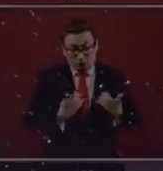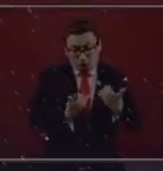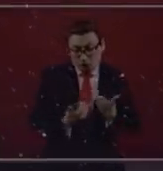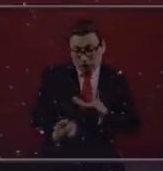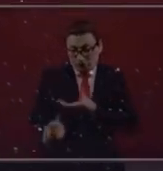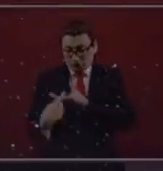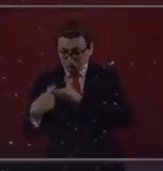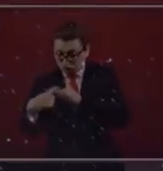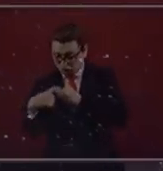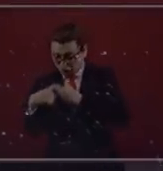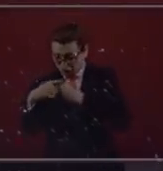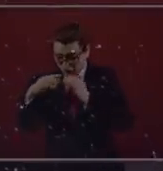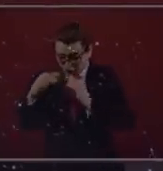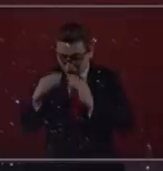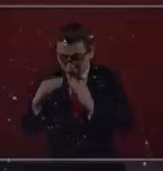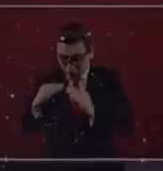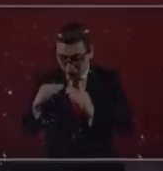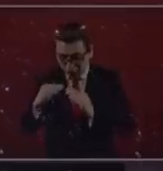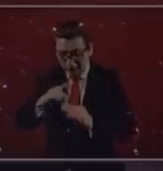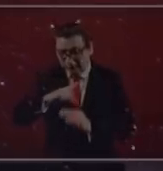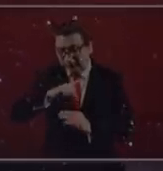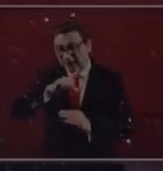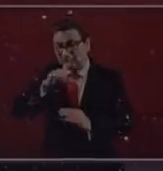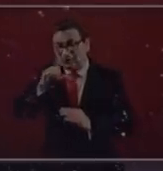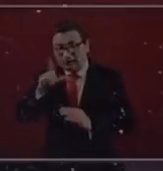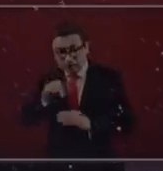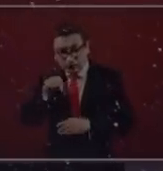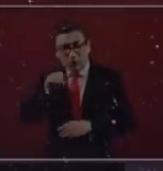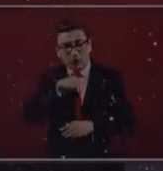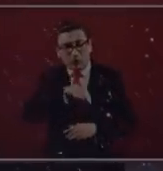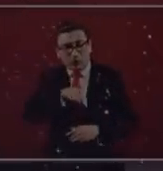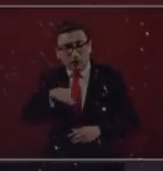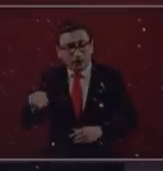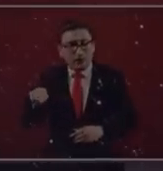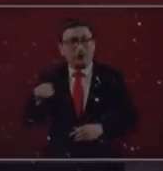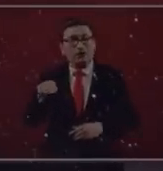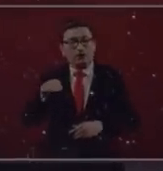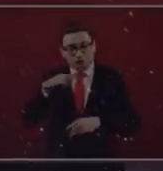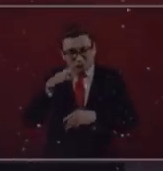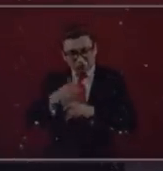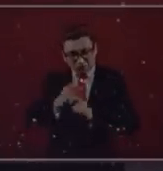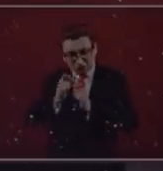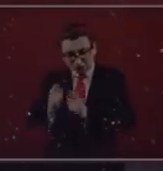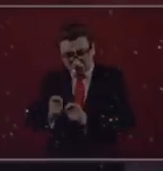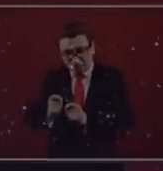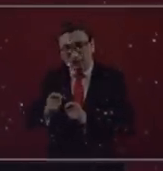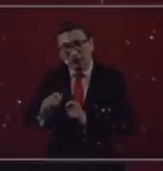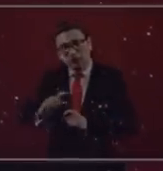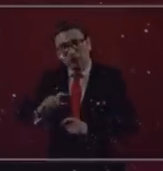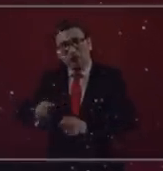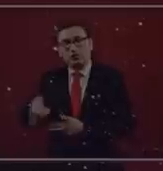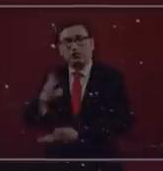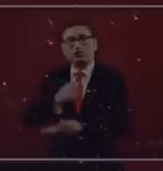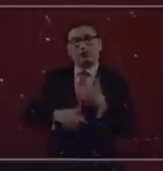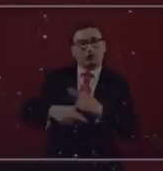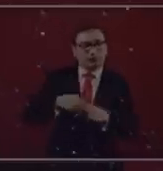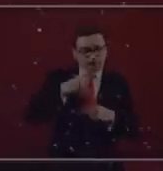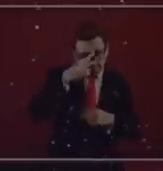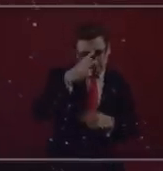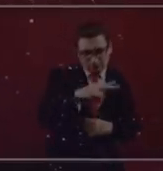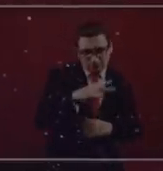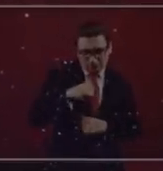estos senadores, exgobernadores y demás que están sobre la trata. Analícenlo, señores. Por